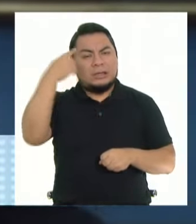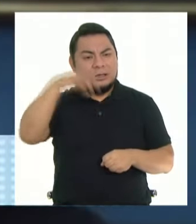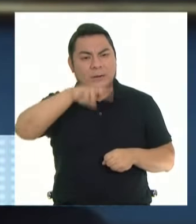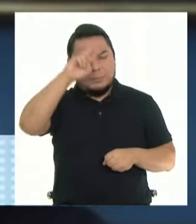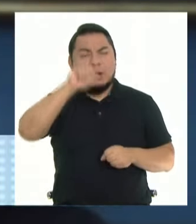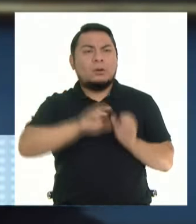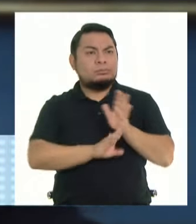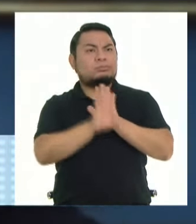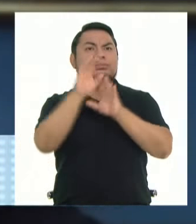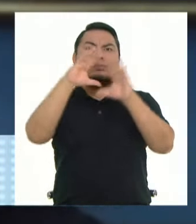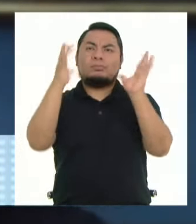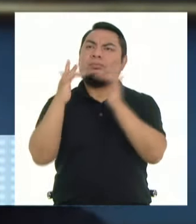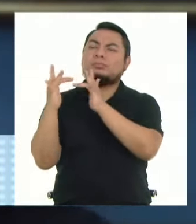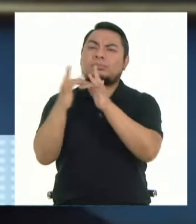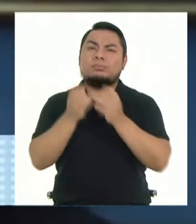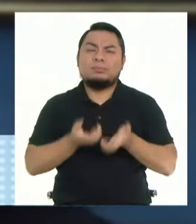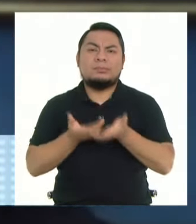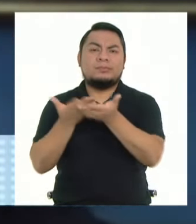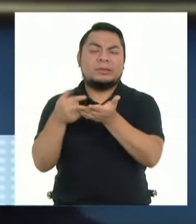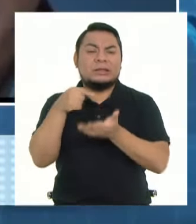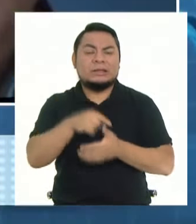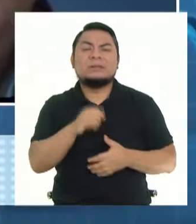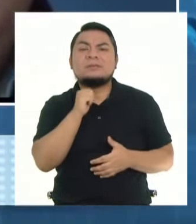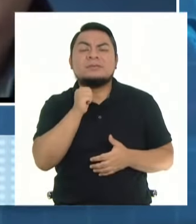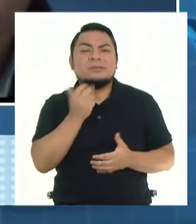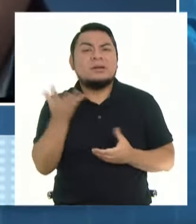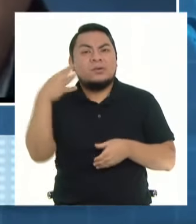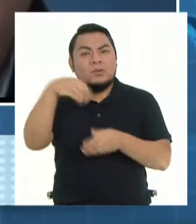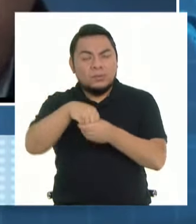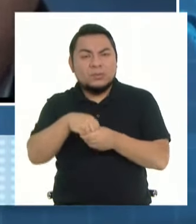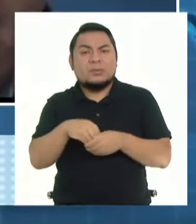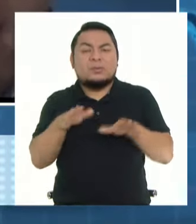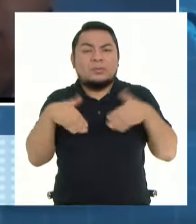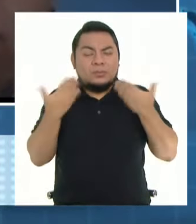hacia el mundo. Esa mirada es la que falta integrar